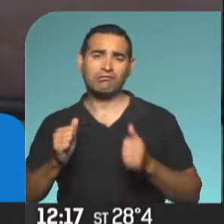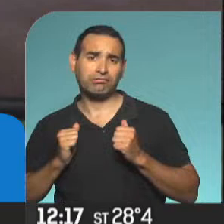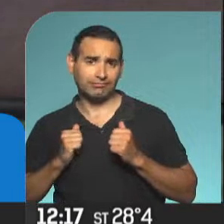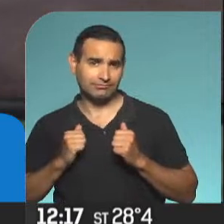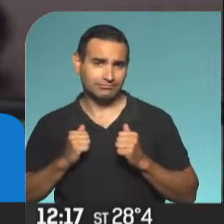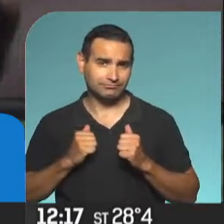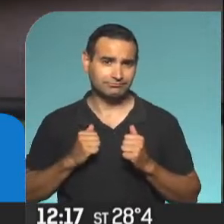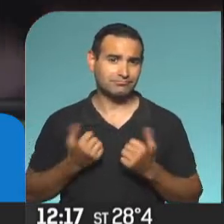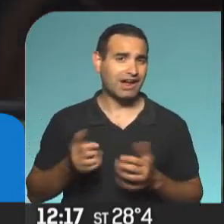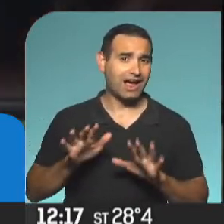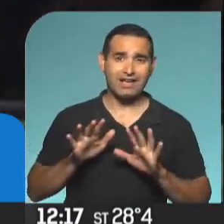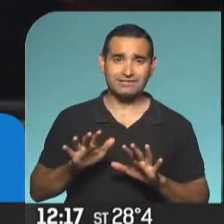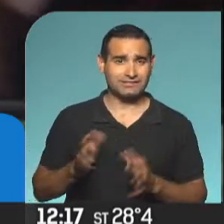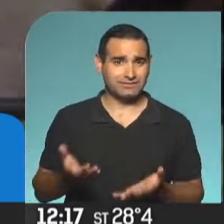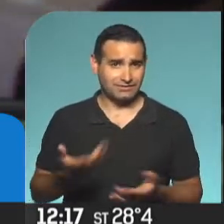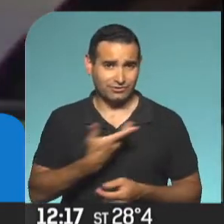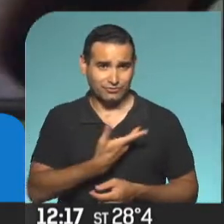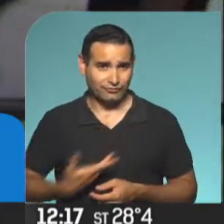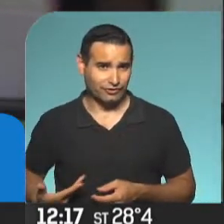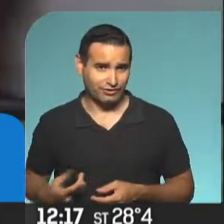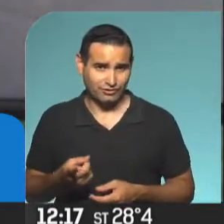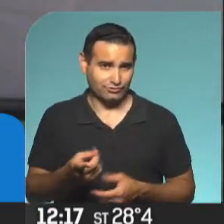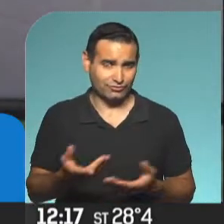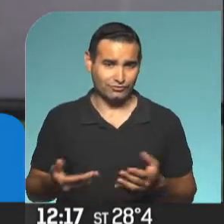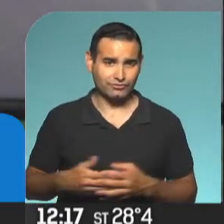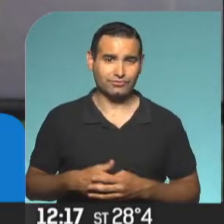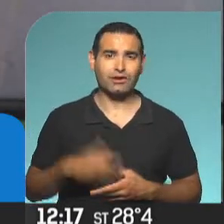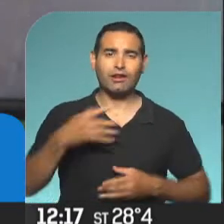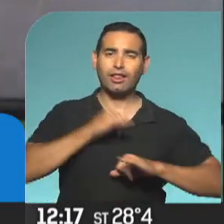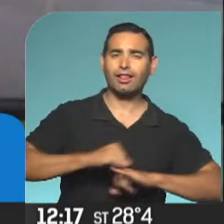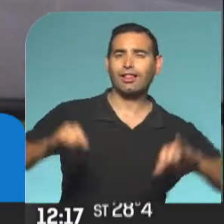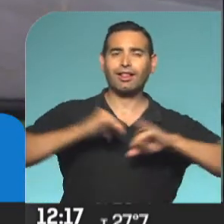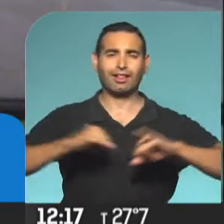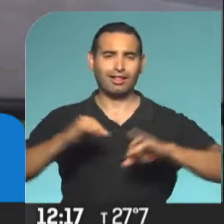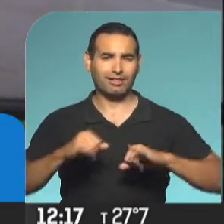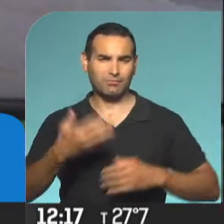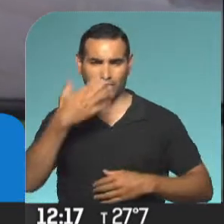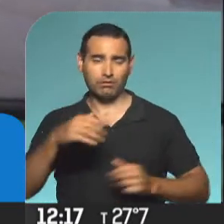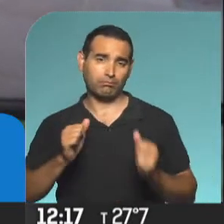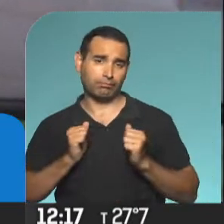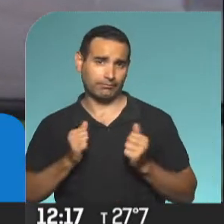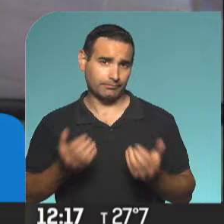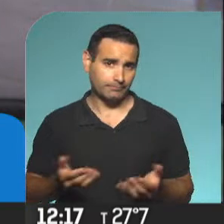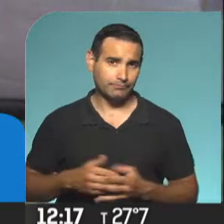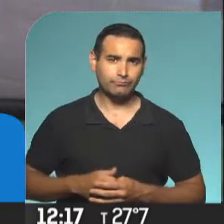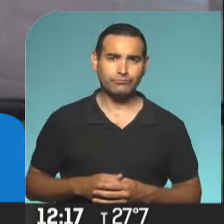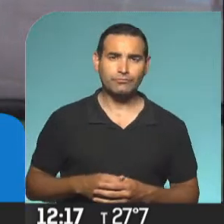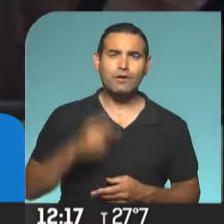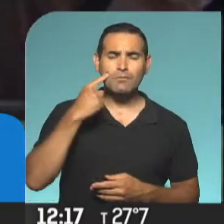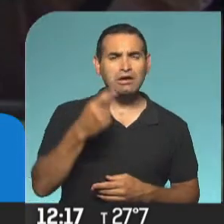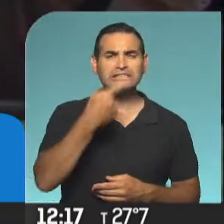Es la lógica de la posverdad, es la lógica del eslogan, del tuit. Vos sabés que escribí un